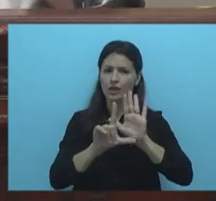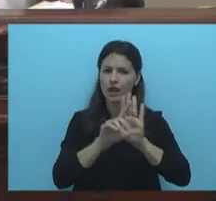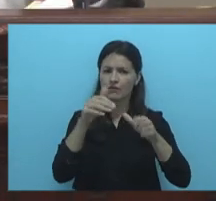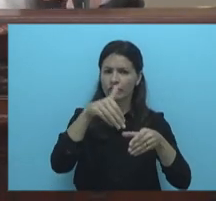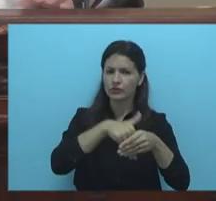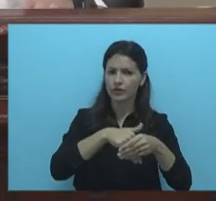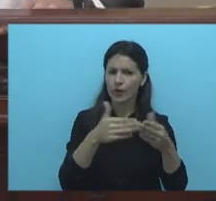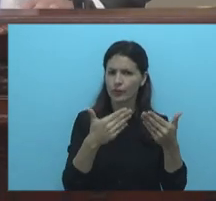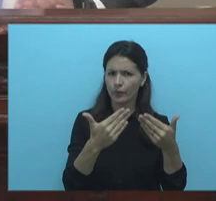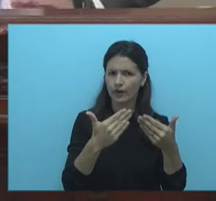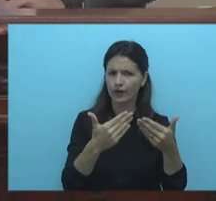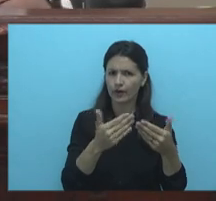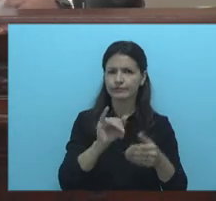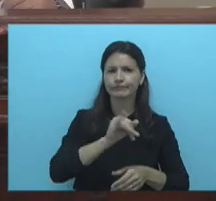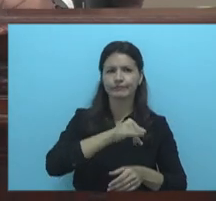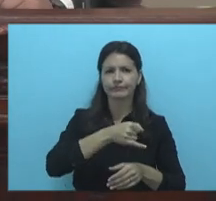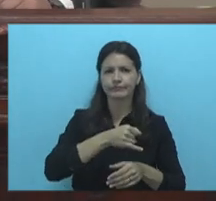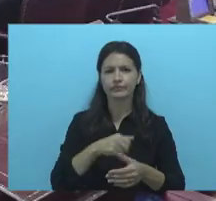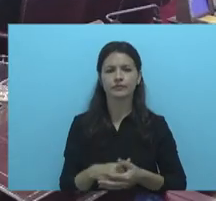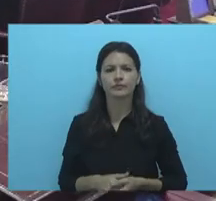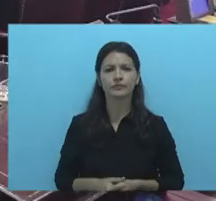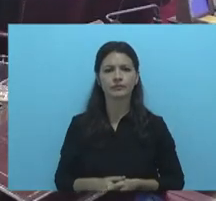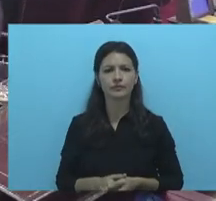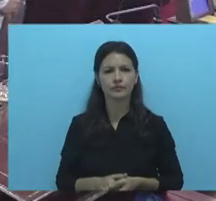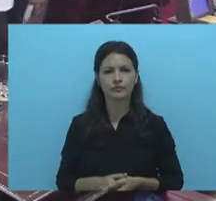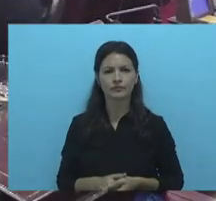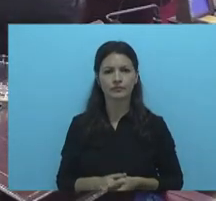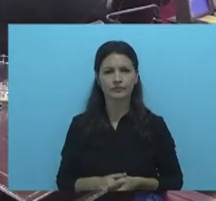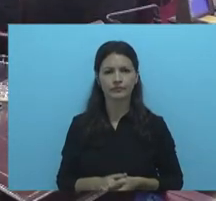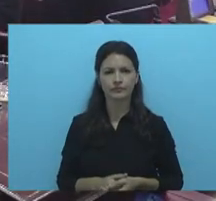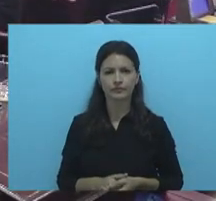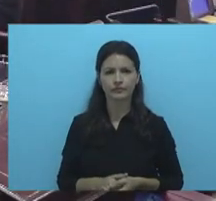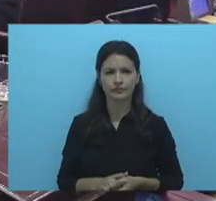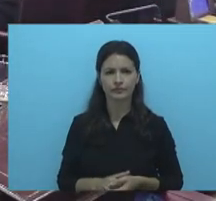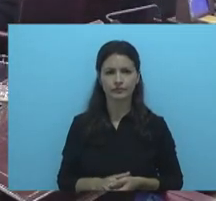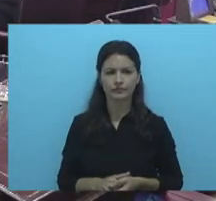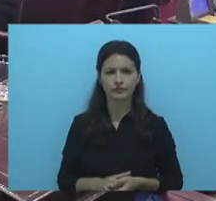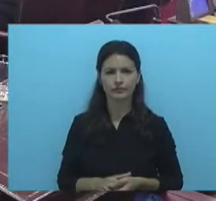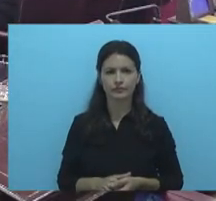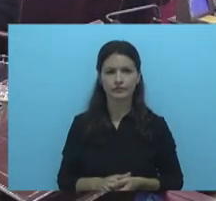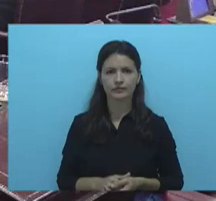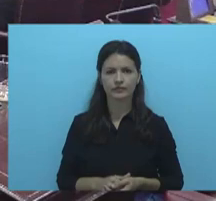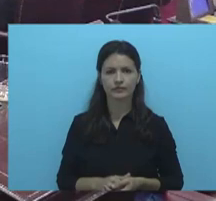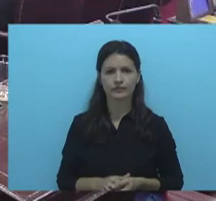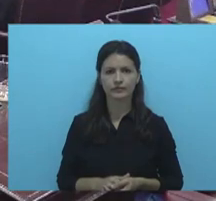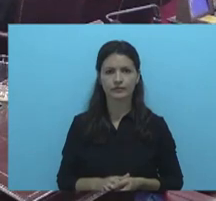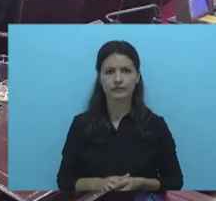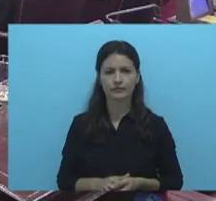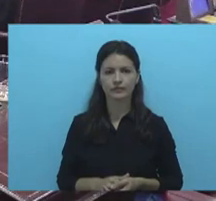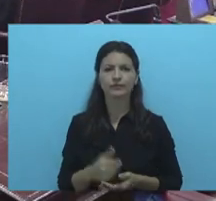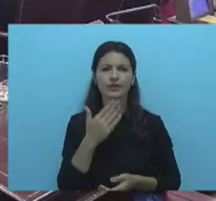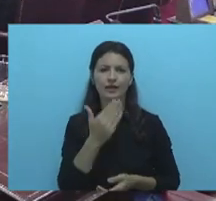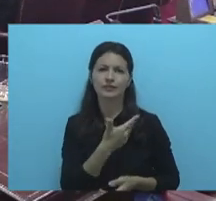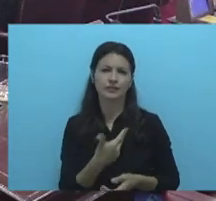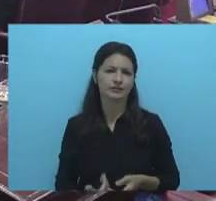votación, resulta aprobado. Diputado Bastía tiene la palabra. Presidente, vamos a ser muy